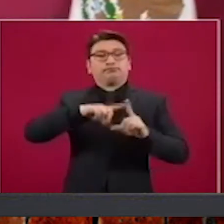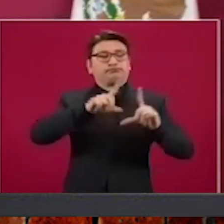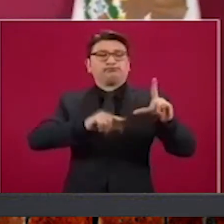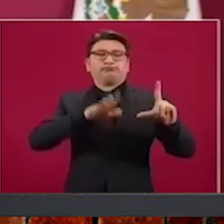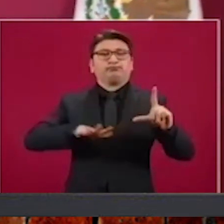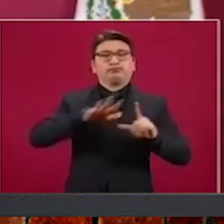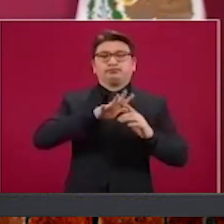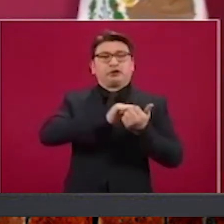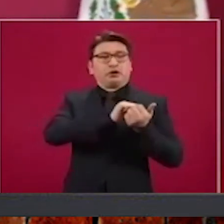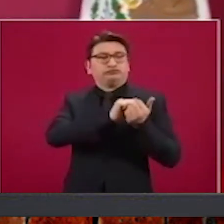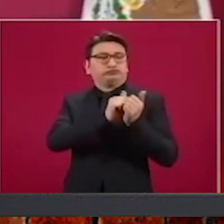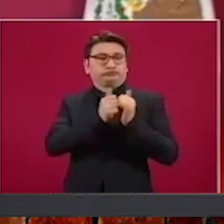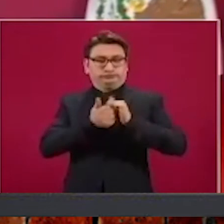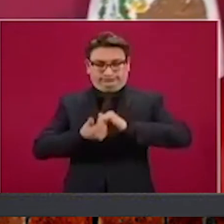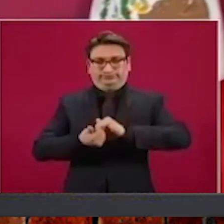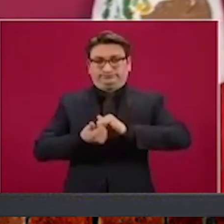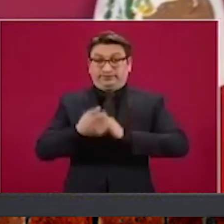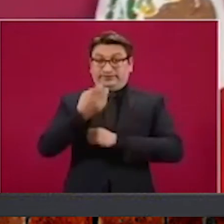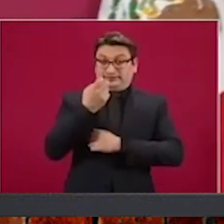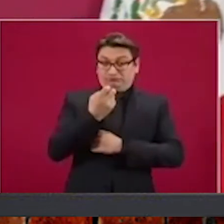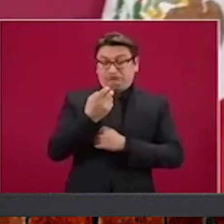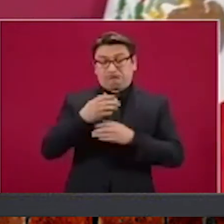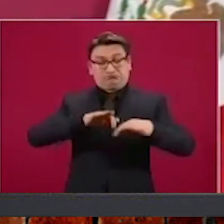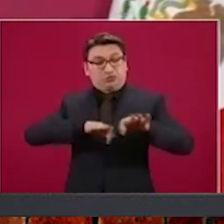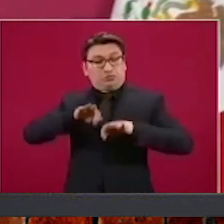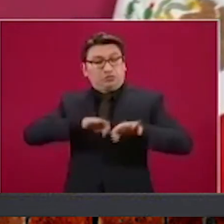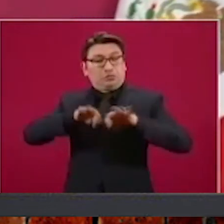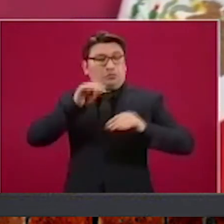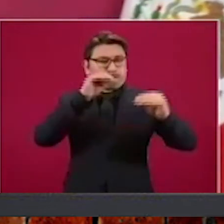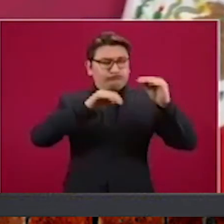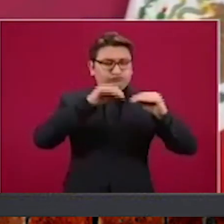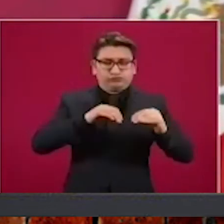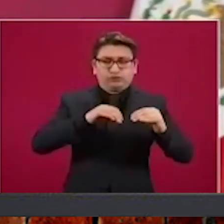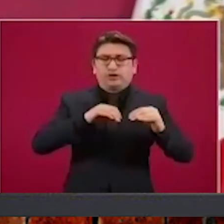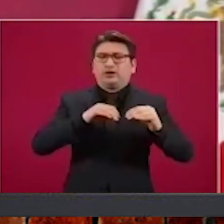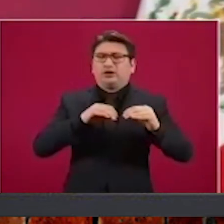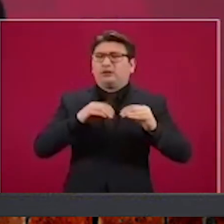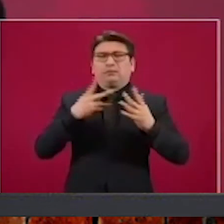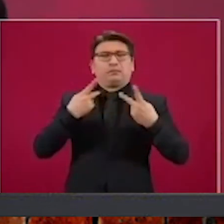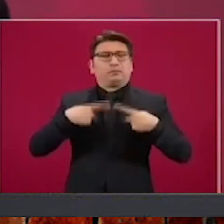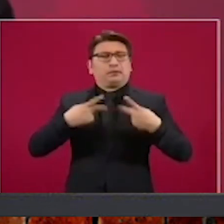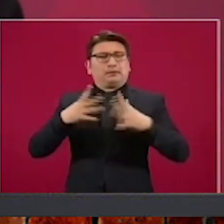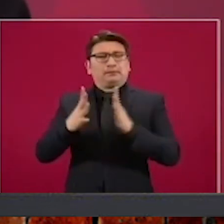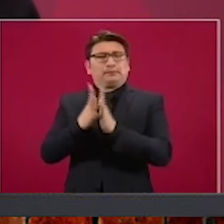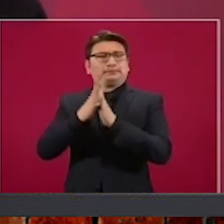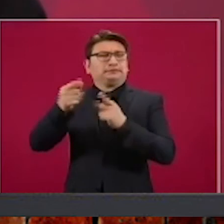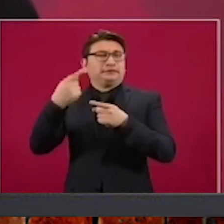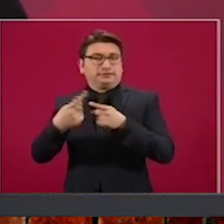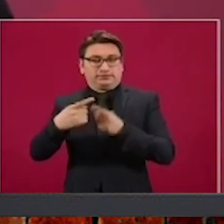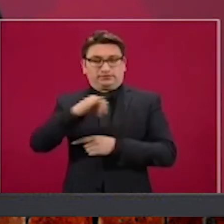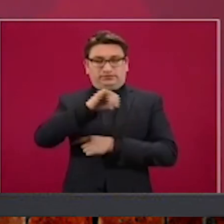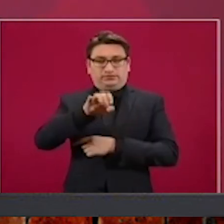Anunció también que la Guía Ética para la Transformación de México se entregará a 8 millones de adultos mayores para que de una manera